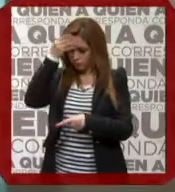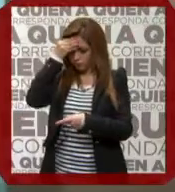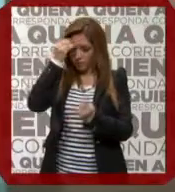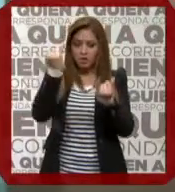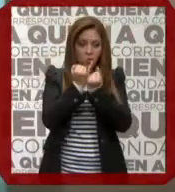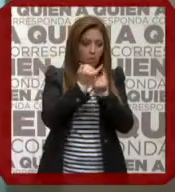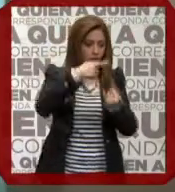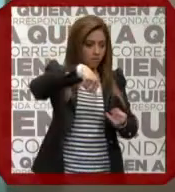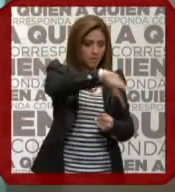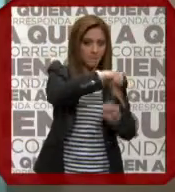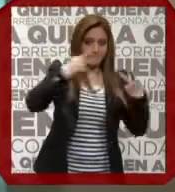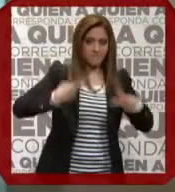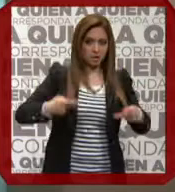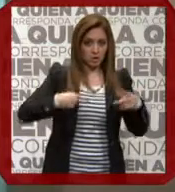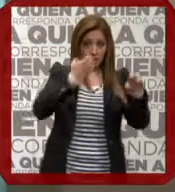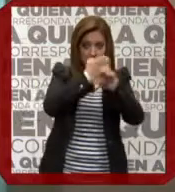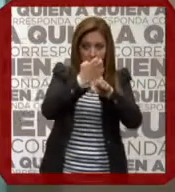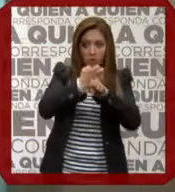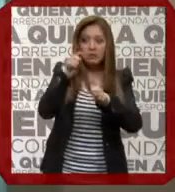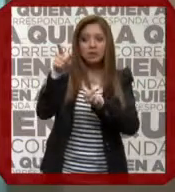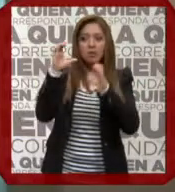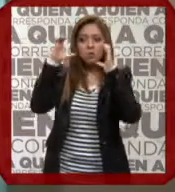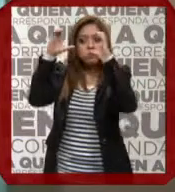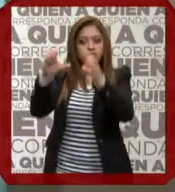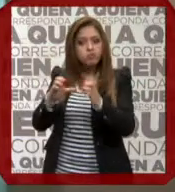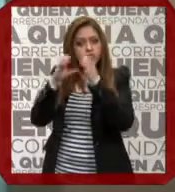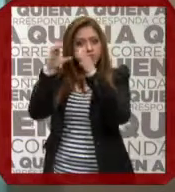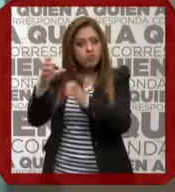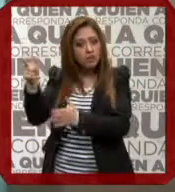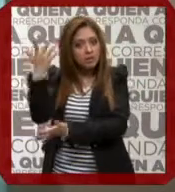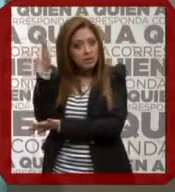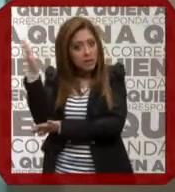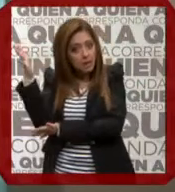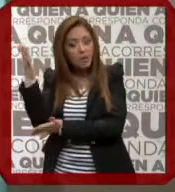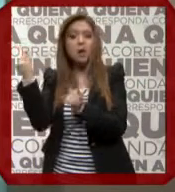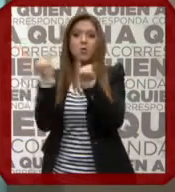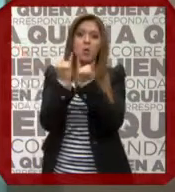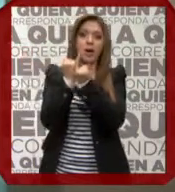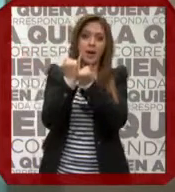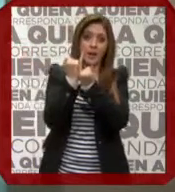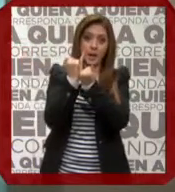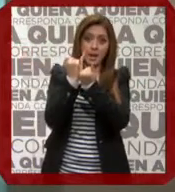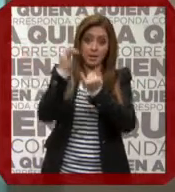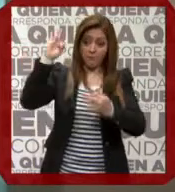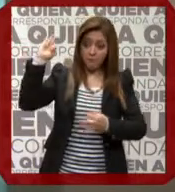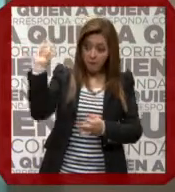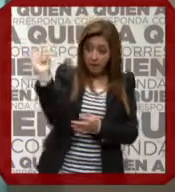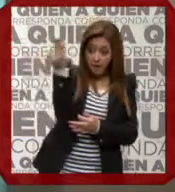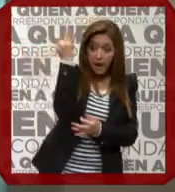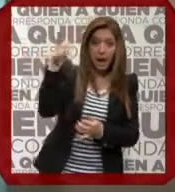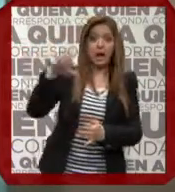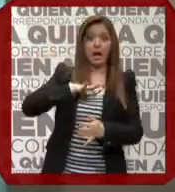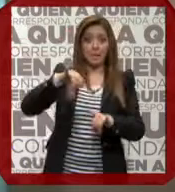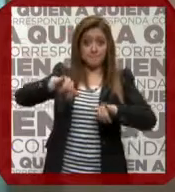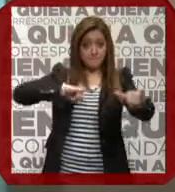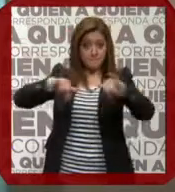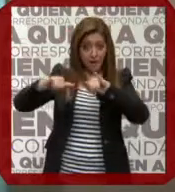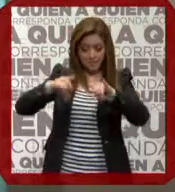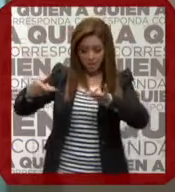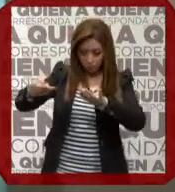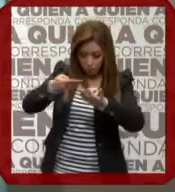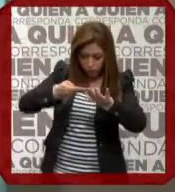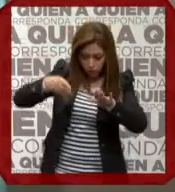local esté más atenta a su conservación, que la autoridad federal la ponga en el mapa ya con mucho